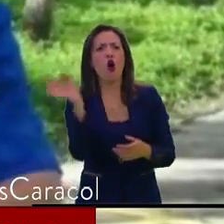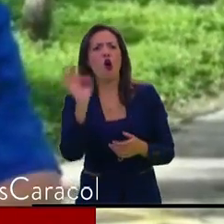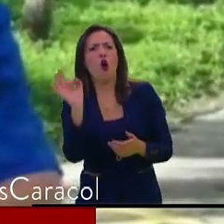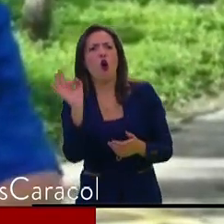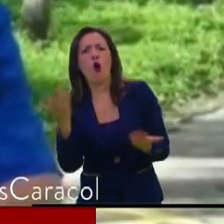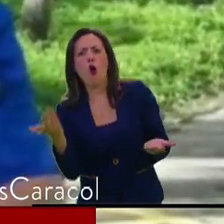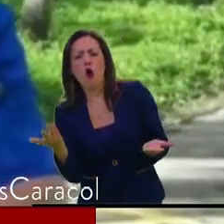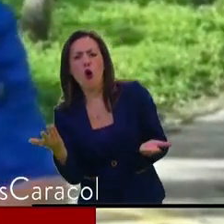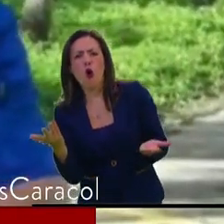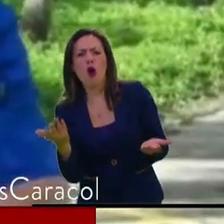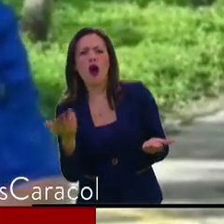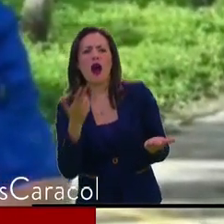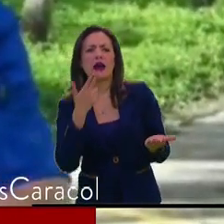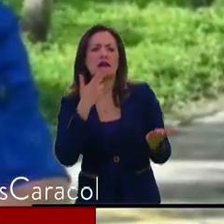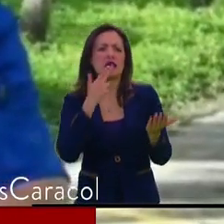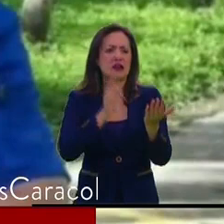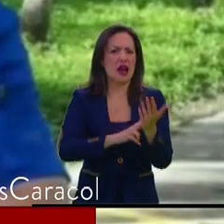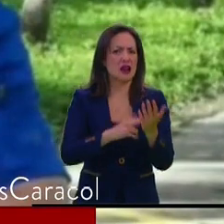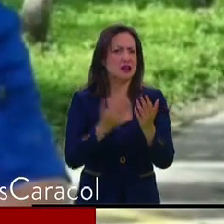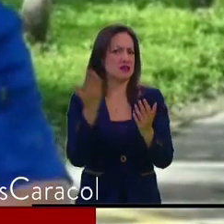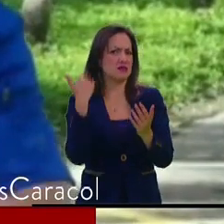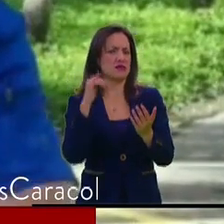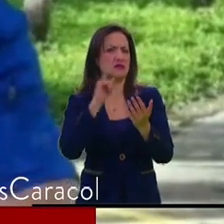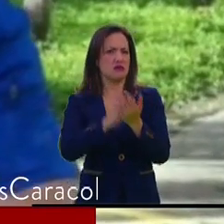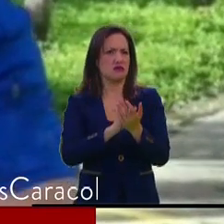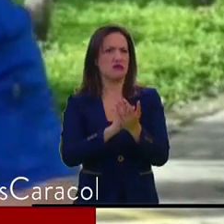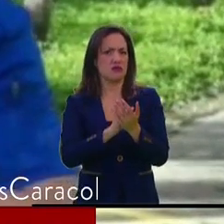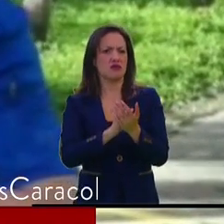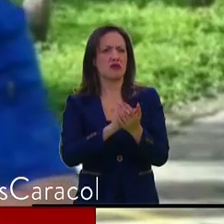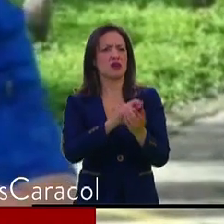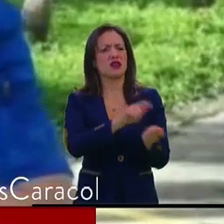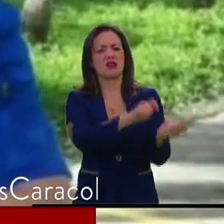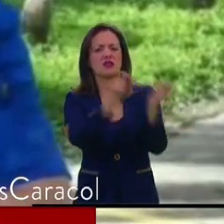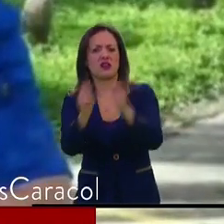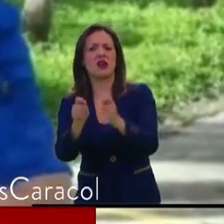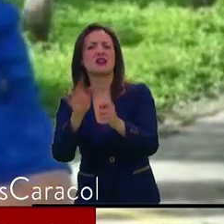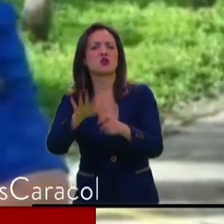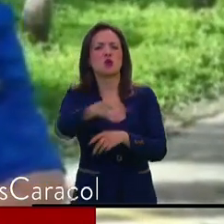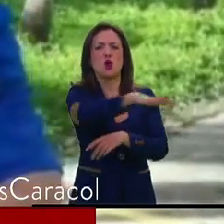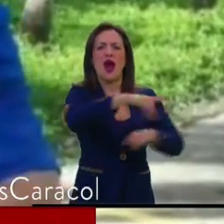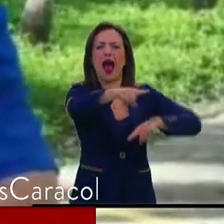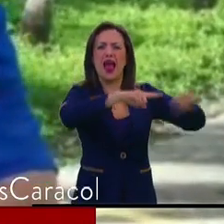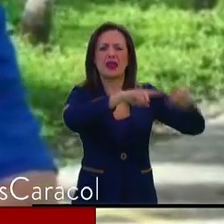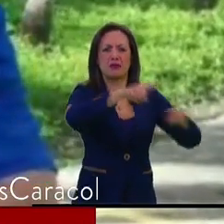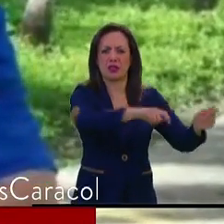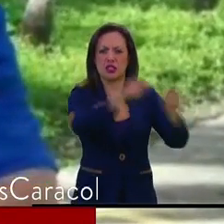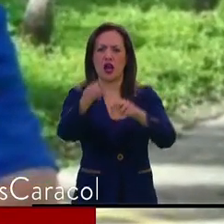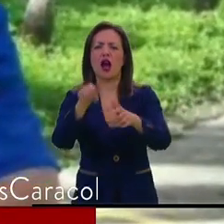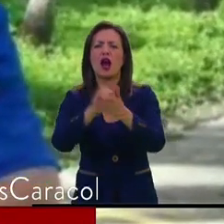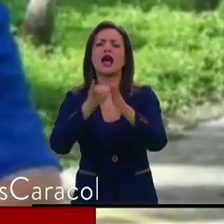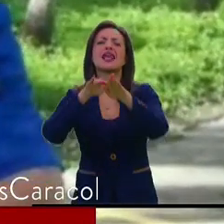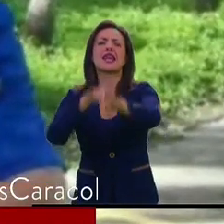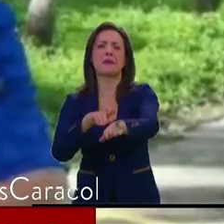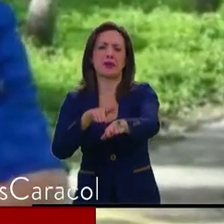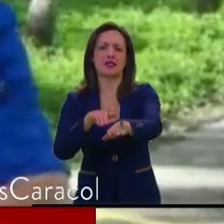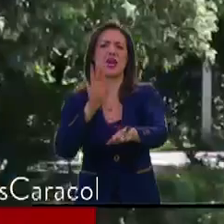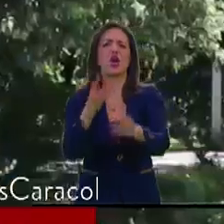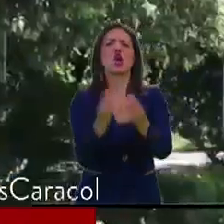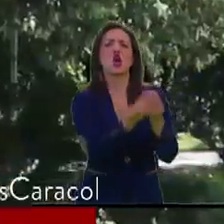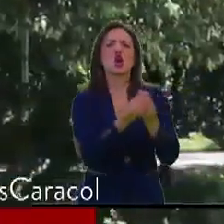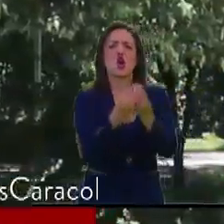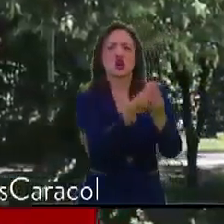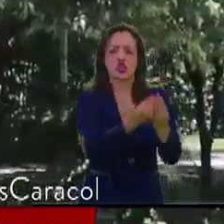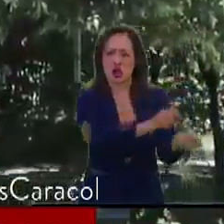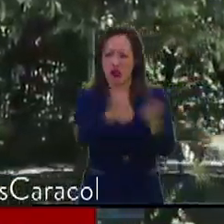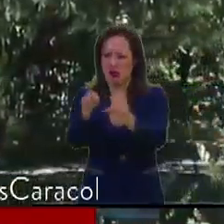solvención de dicha carta que fue citada en representación de la administradora del conjunto y el presidente del consejo del